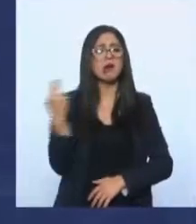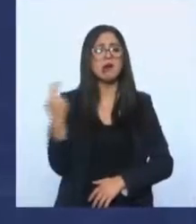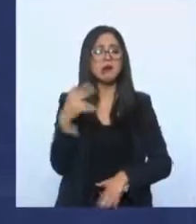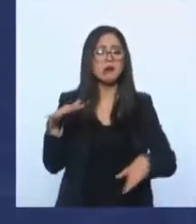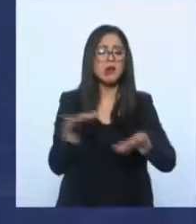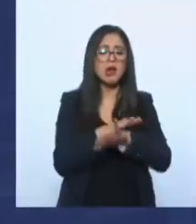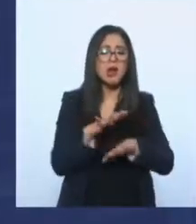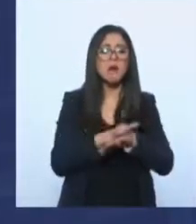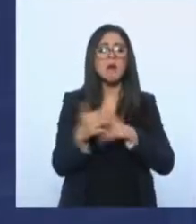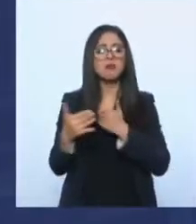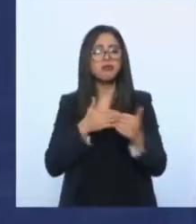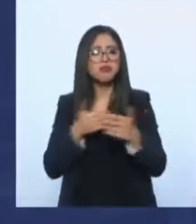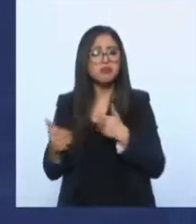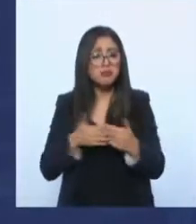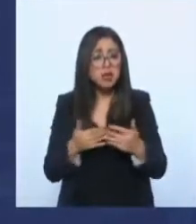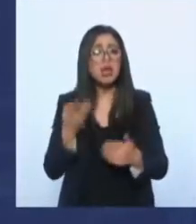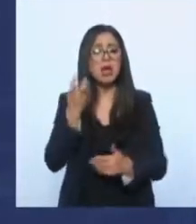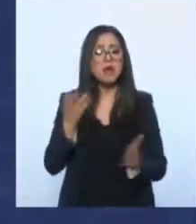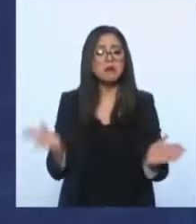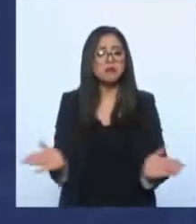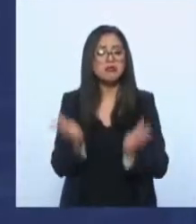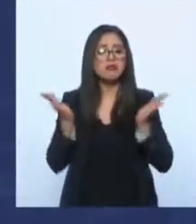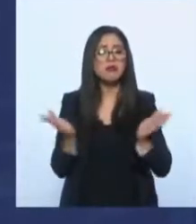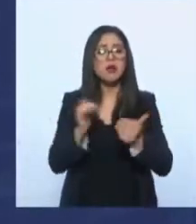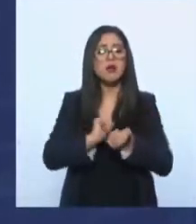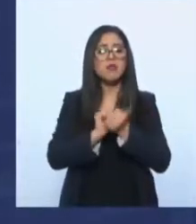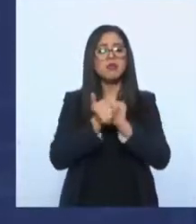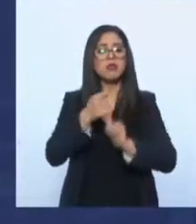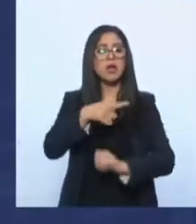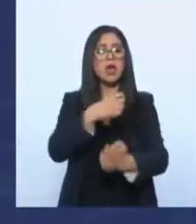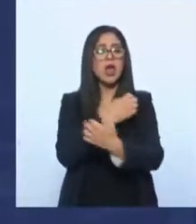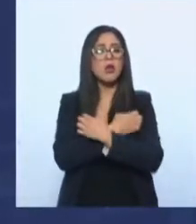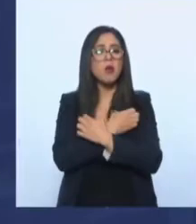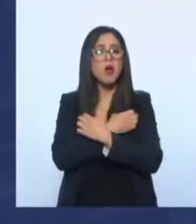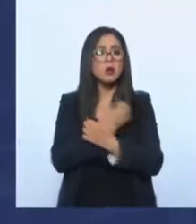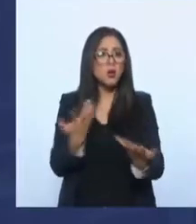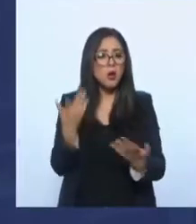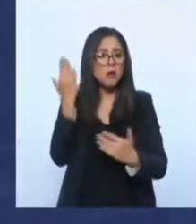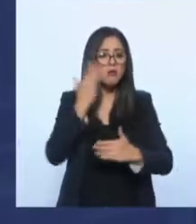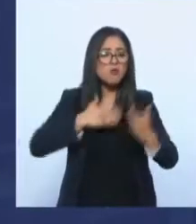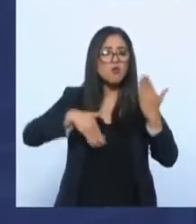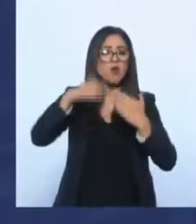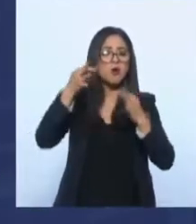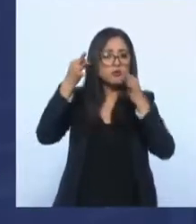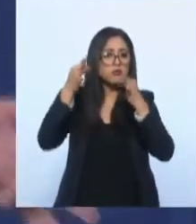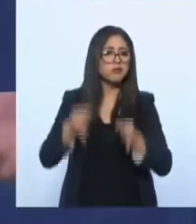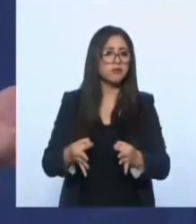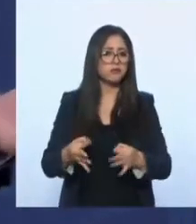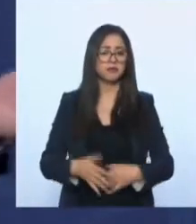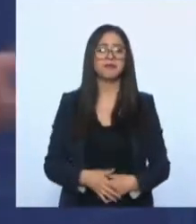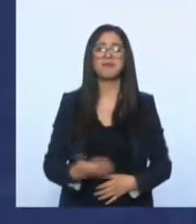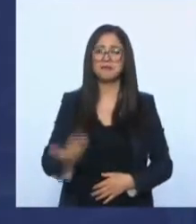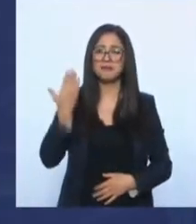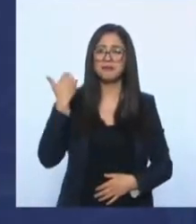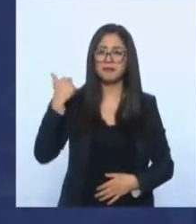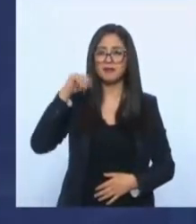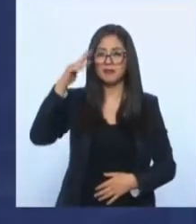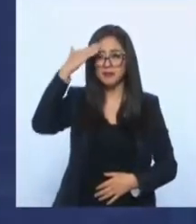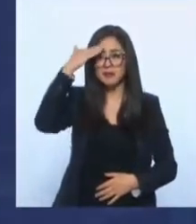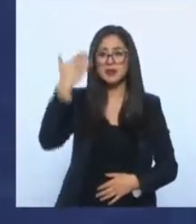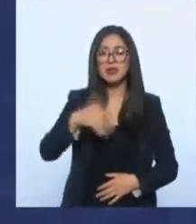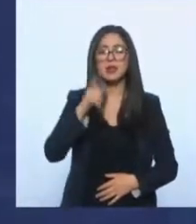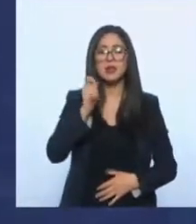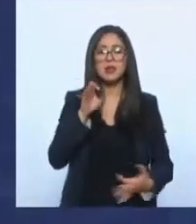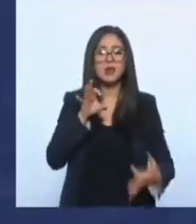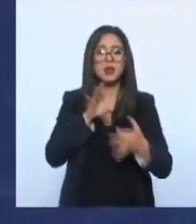y de alguna manera incentivarlos a que esa educación se proporcione de mayor calidad, porque te comentaba el tema de la